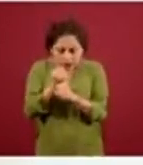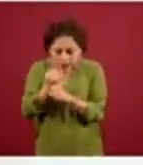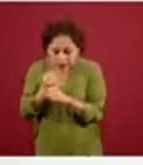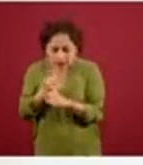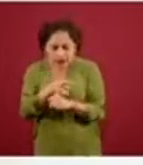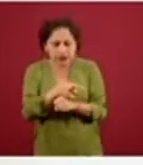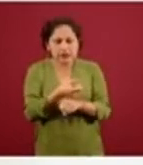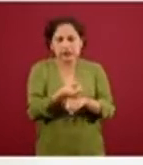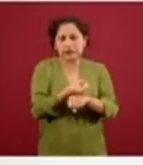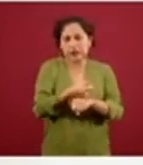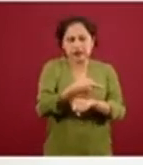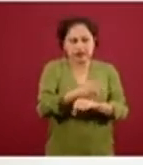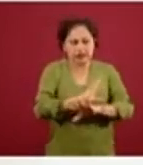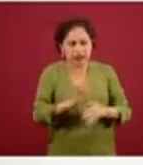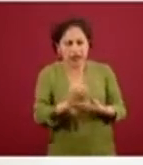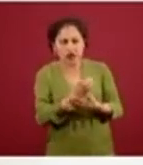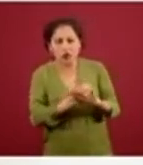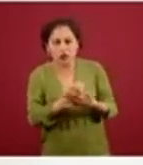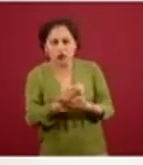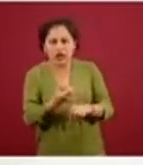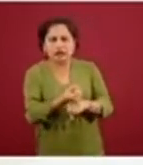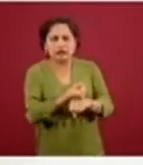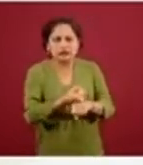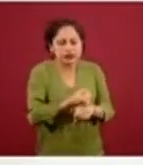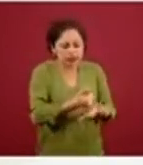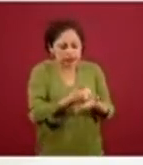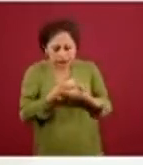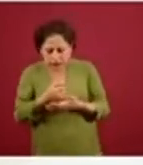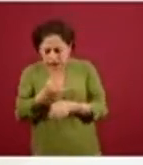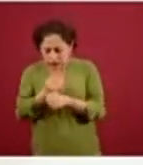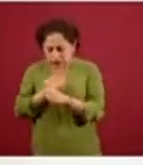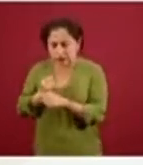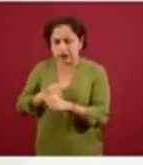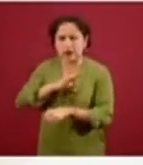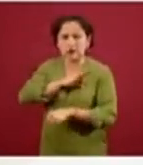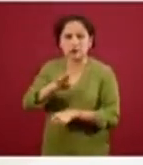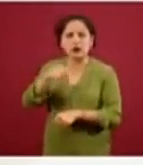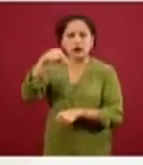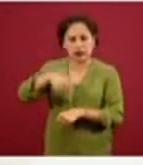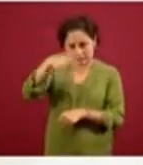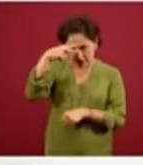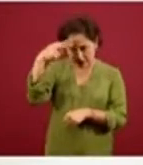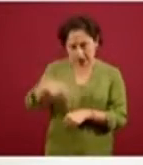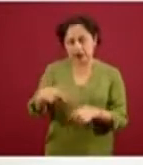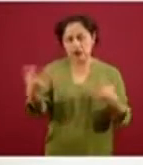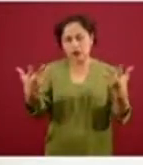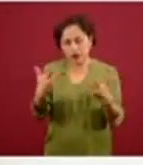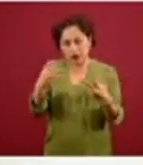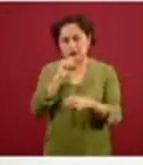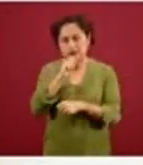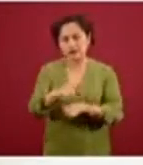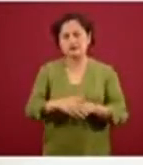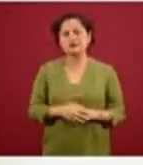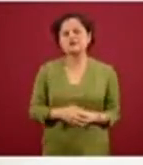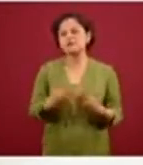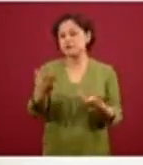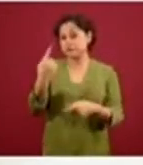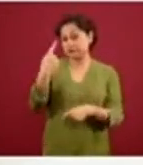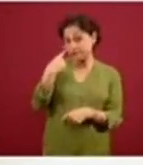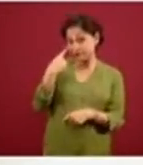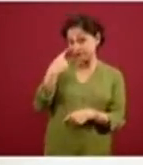¿Cuál es el antecedente histórico que nos da un sustento para poder partir de esto? Lo primero que quiero que quede en cuenta es que el uso de